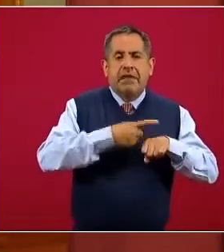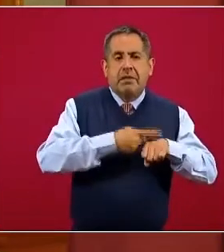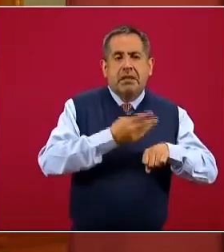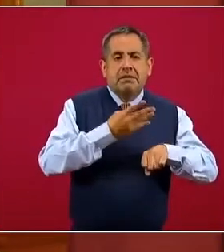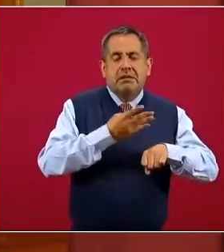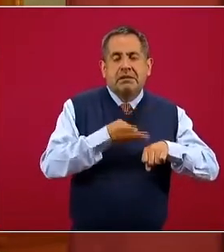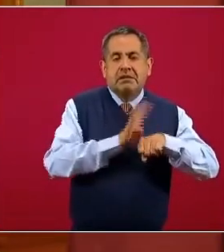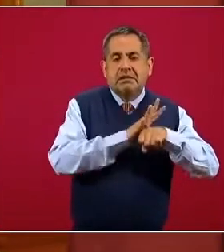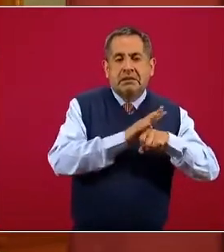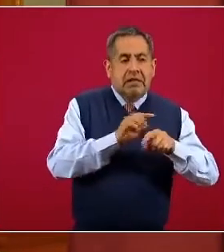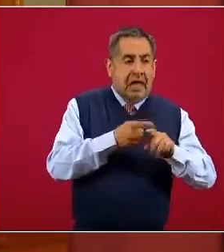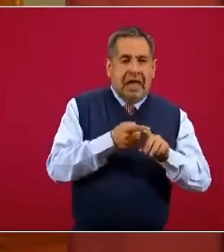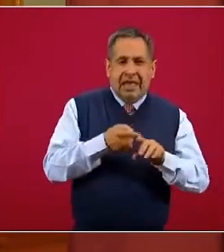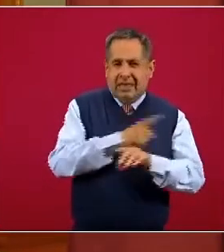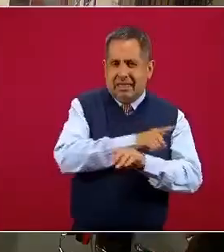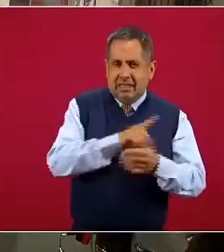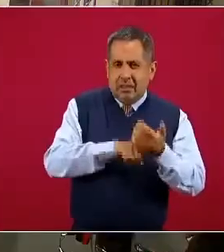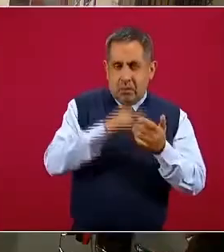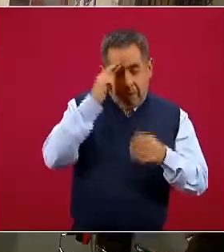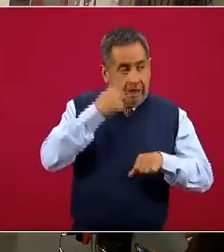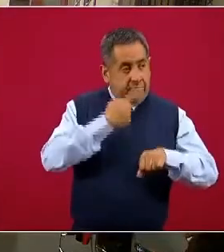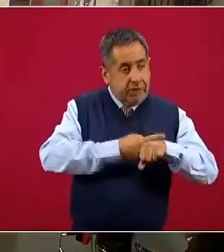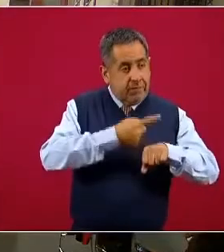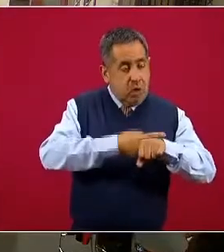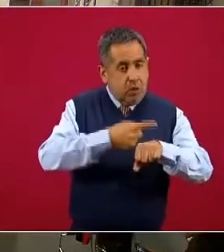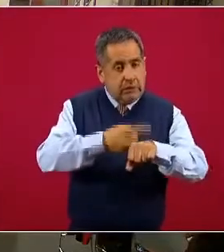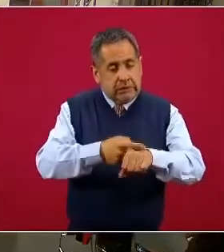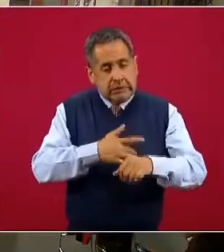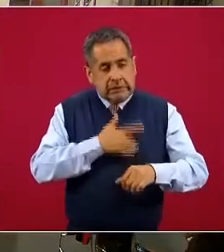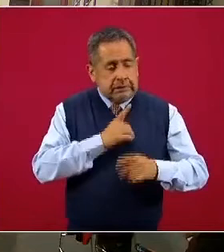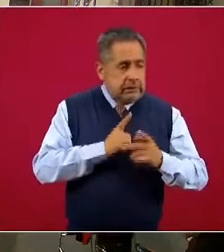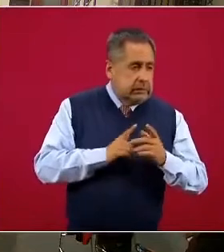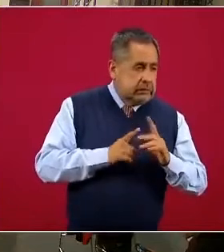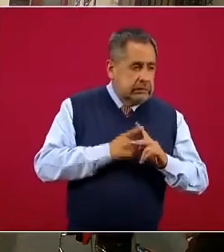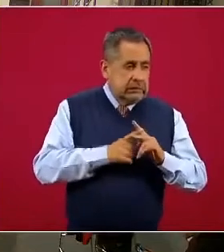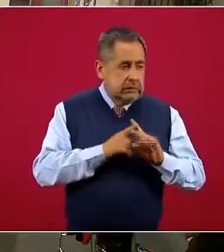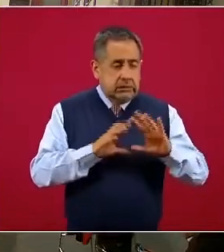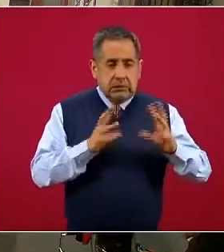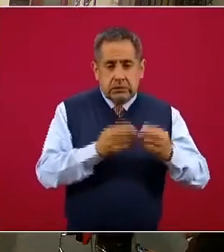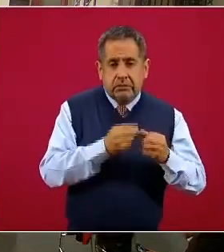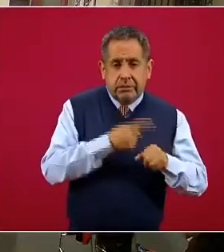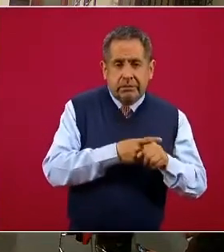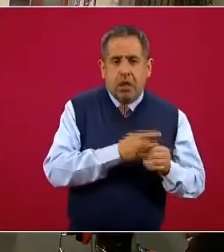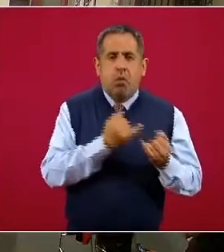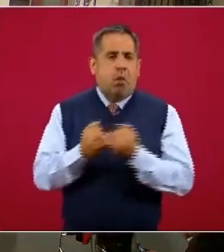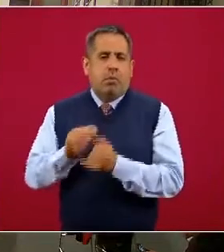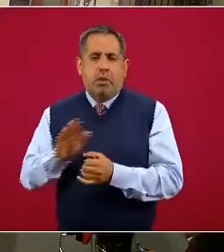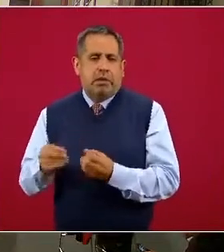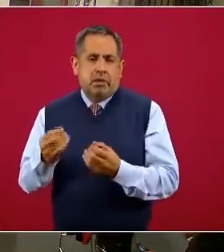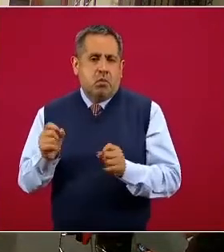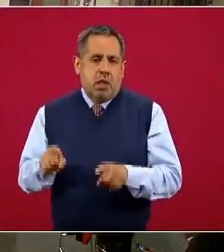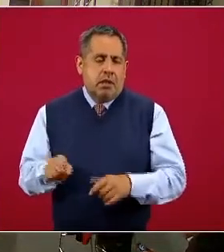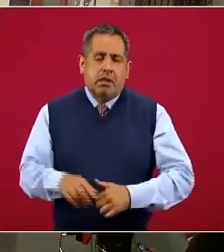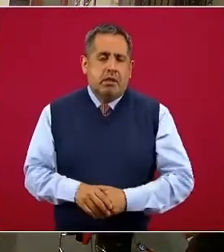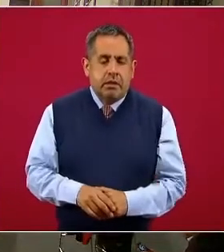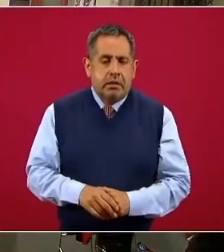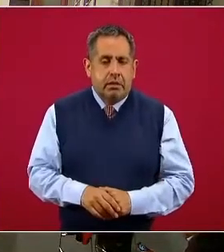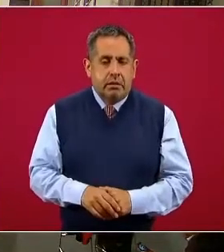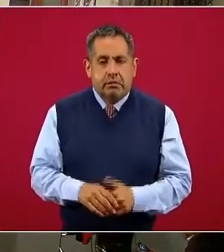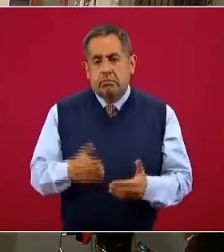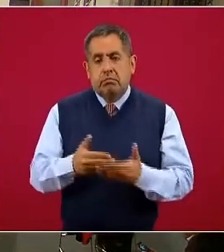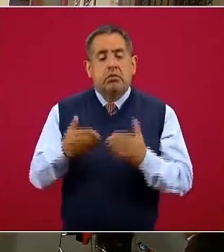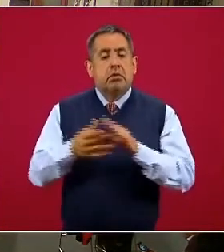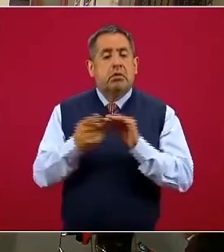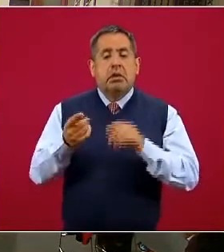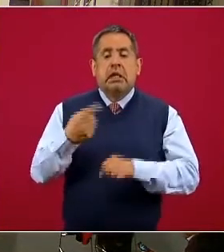veíamos en semanas previas en los casos estimados de la enfermedad. Aún así, todavía tenemos para